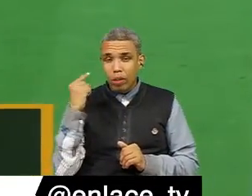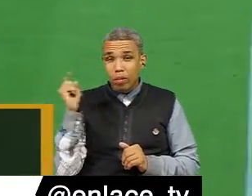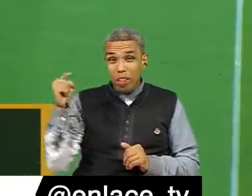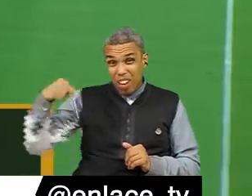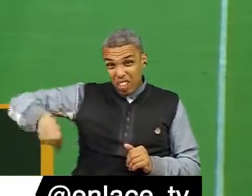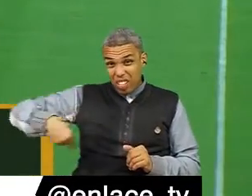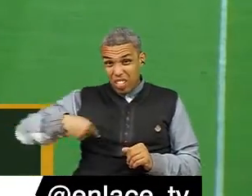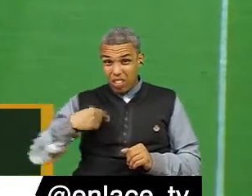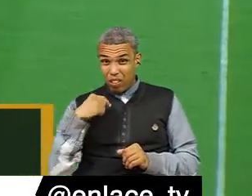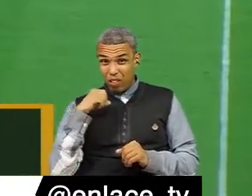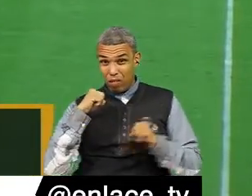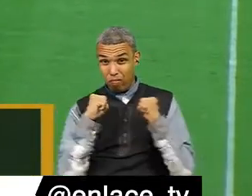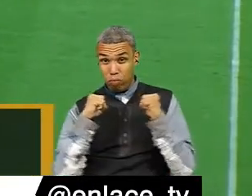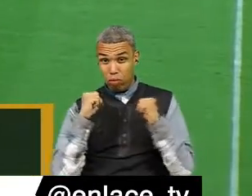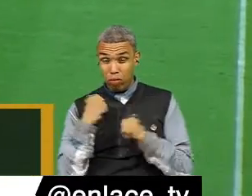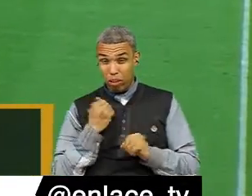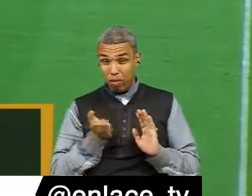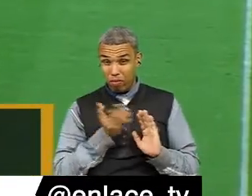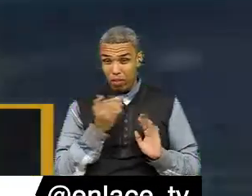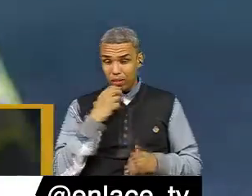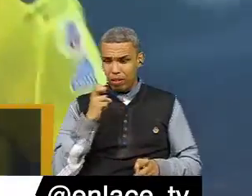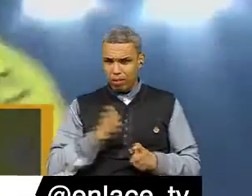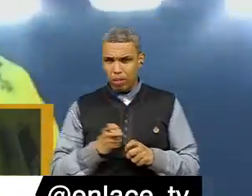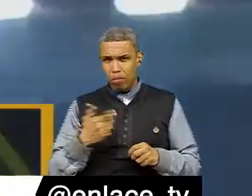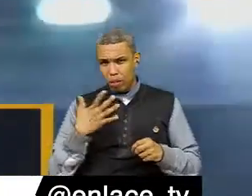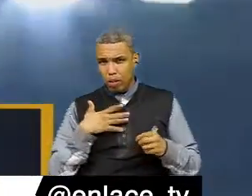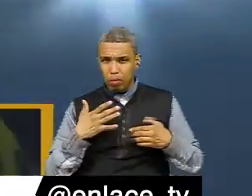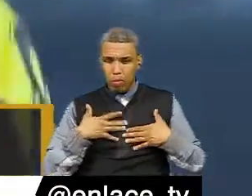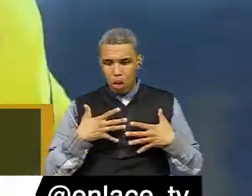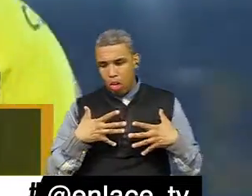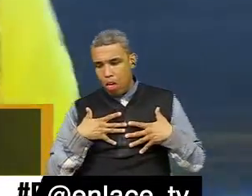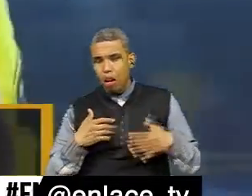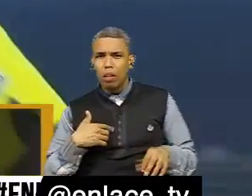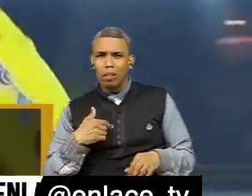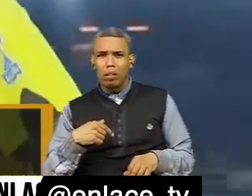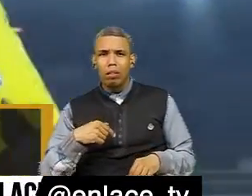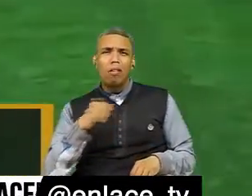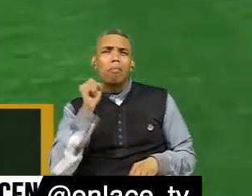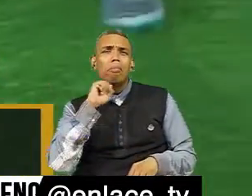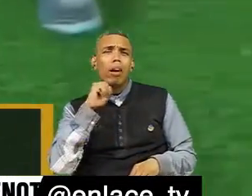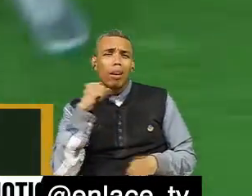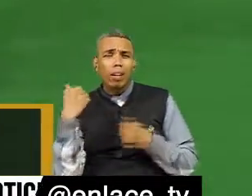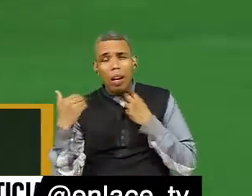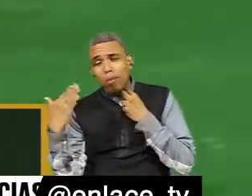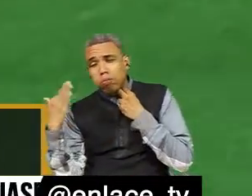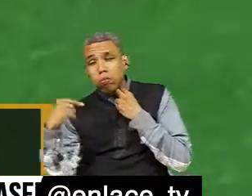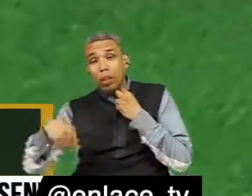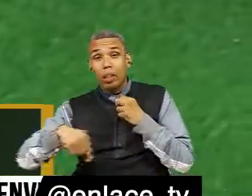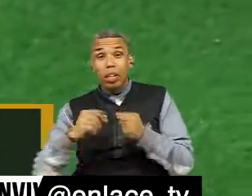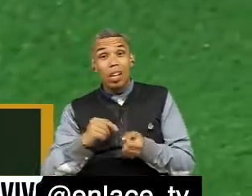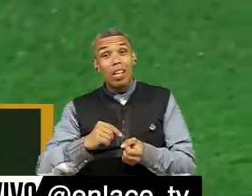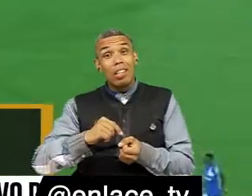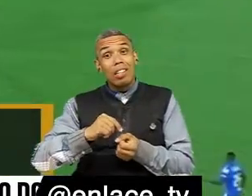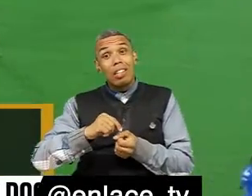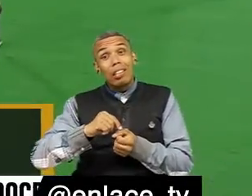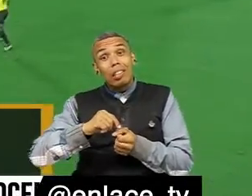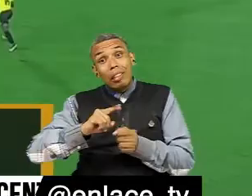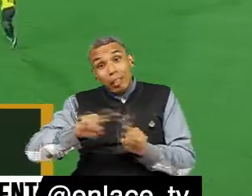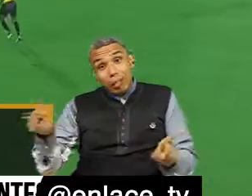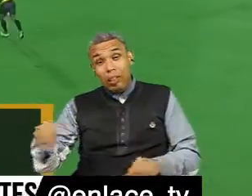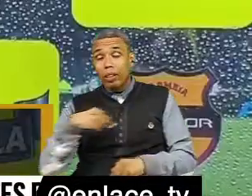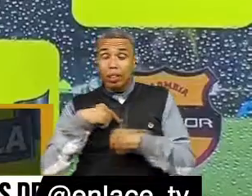plaza dura, la altura, que saben que venimos de Barranca, que hace demasiado calor, pero bueno, eso no merita para